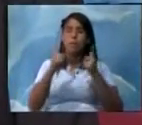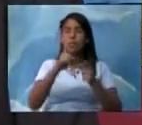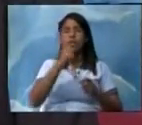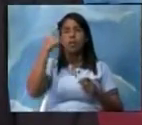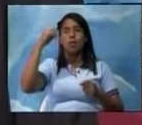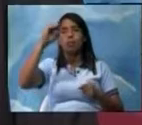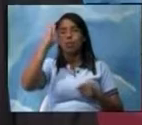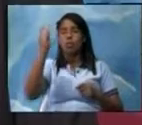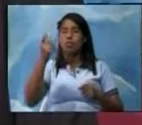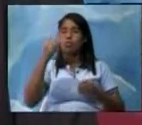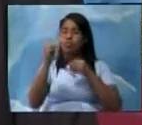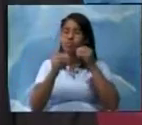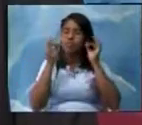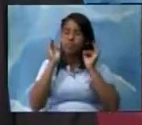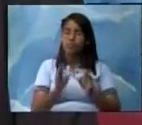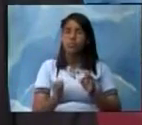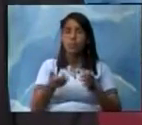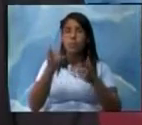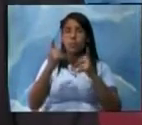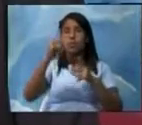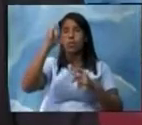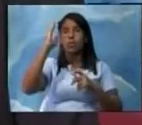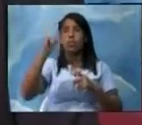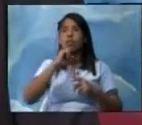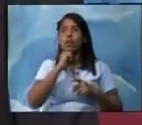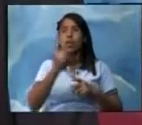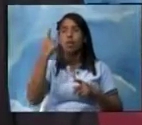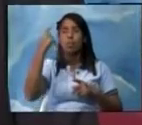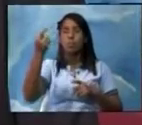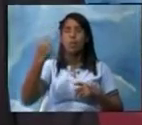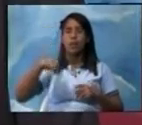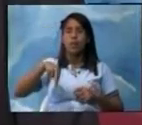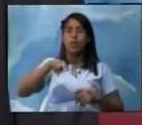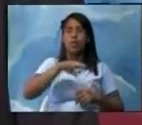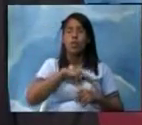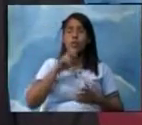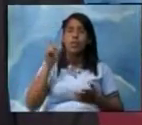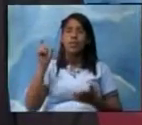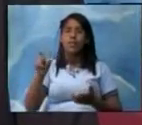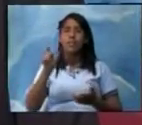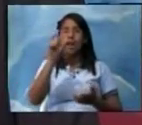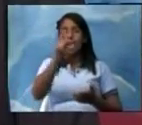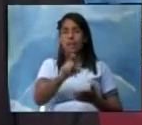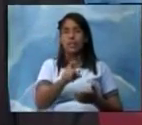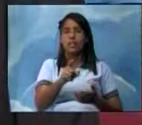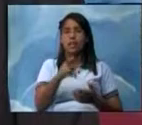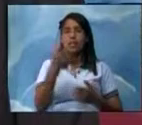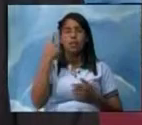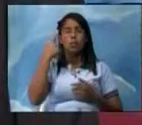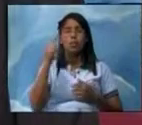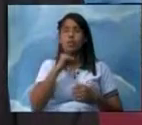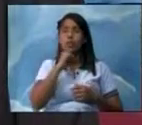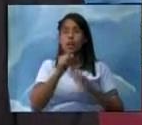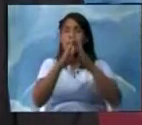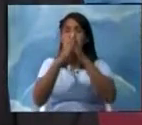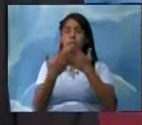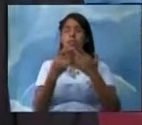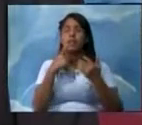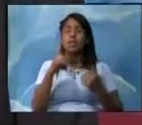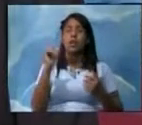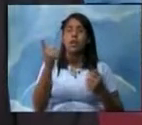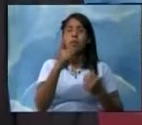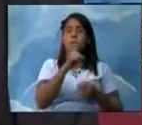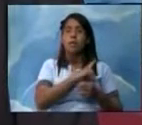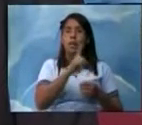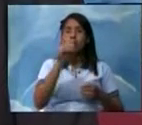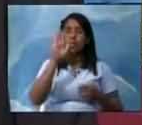Dios hago énfasis en esto permitida por Dios es para nuestra enseñanza por eso es que la escritura dice en primera